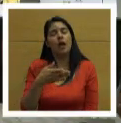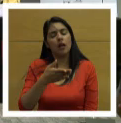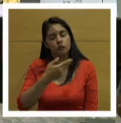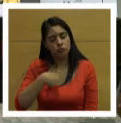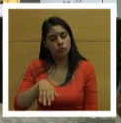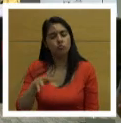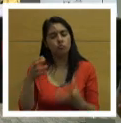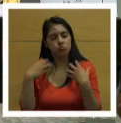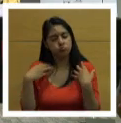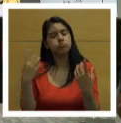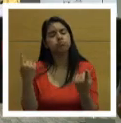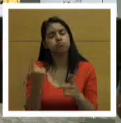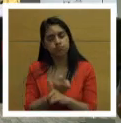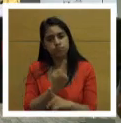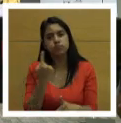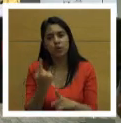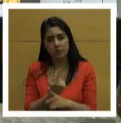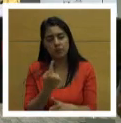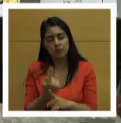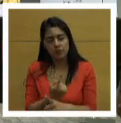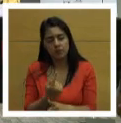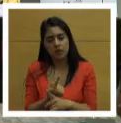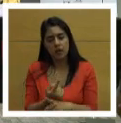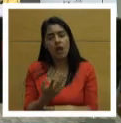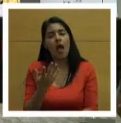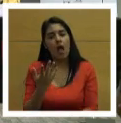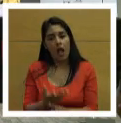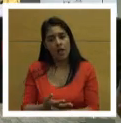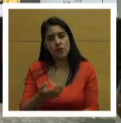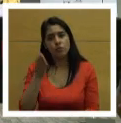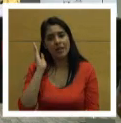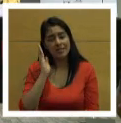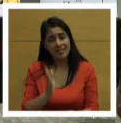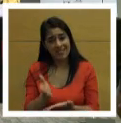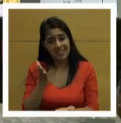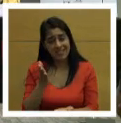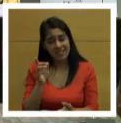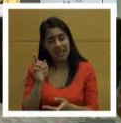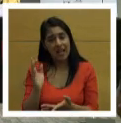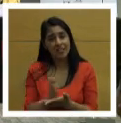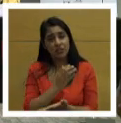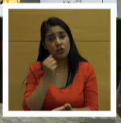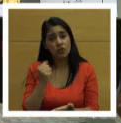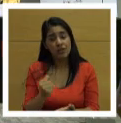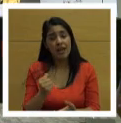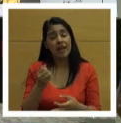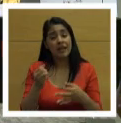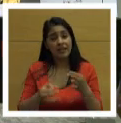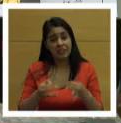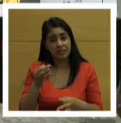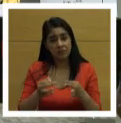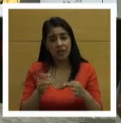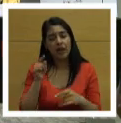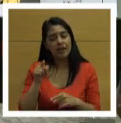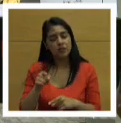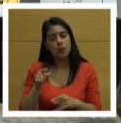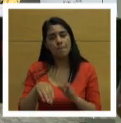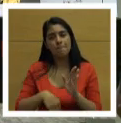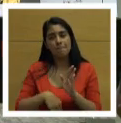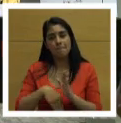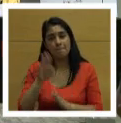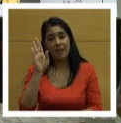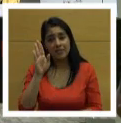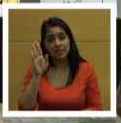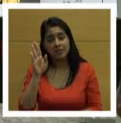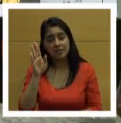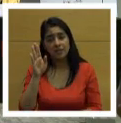ellas. Una sentencia obtenida en un tribunal es más allá de alguna manera, pensar que de